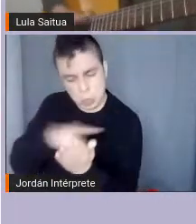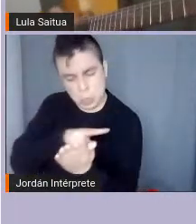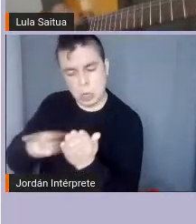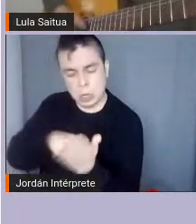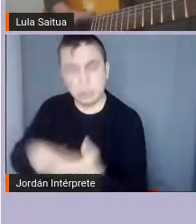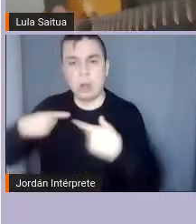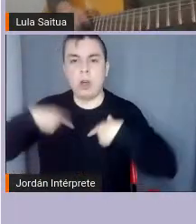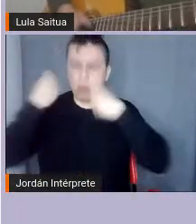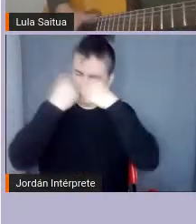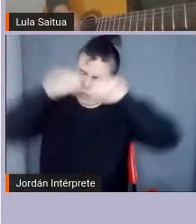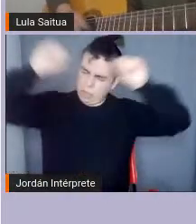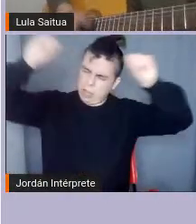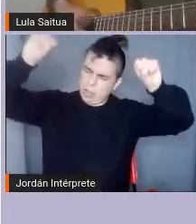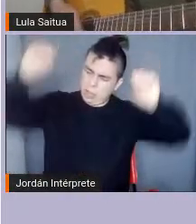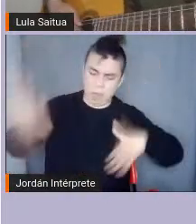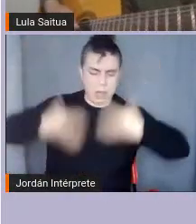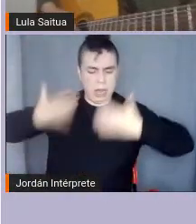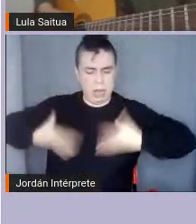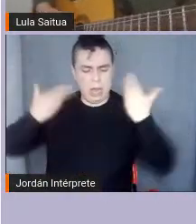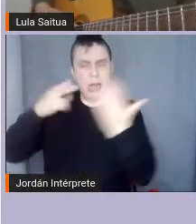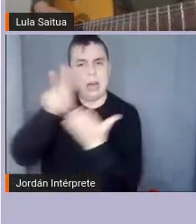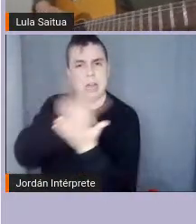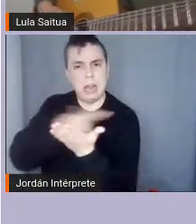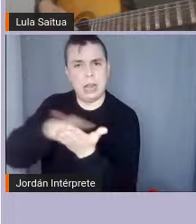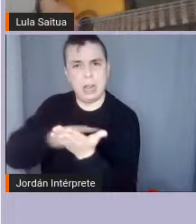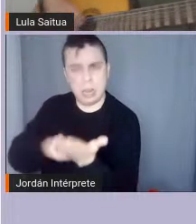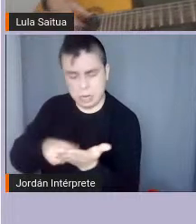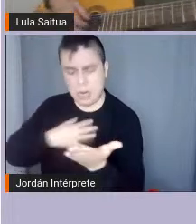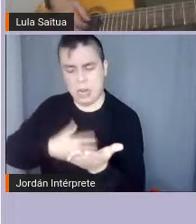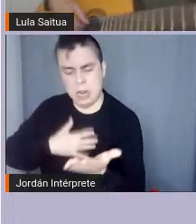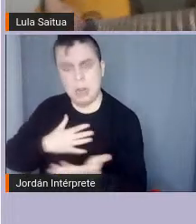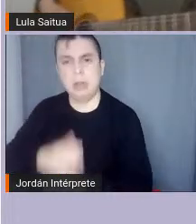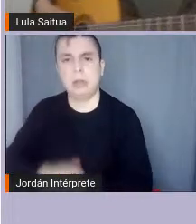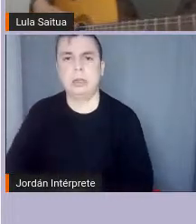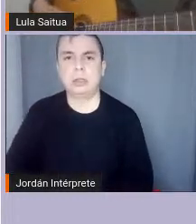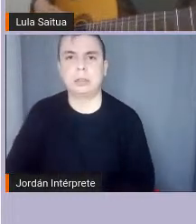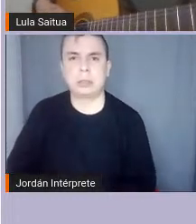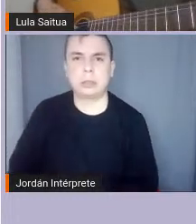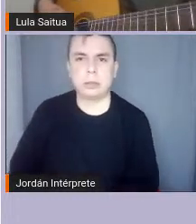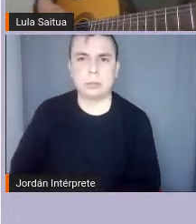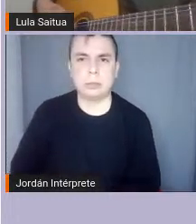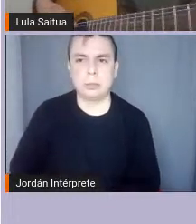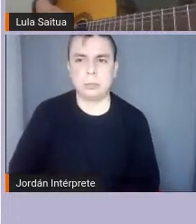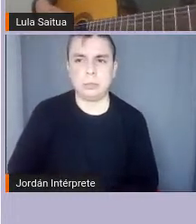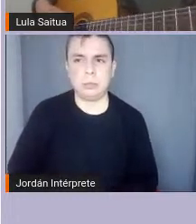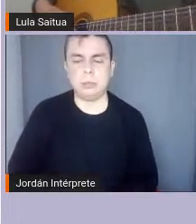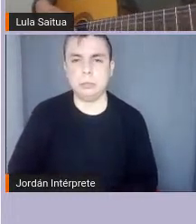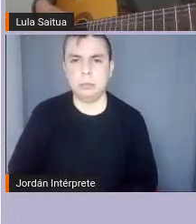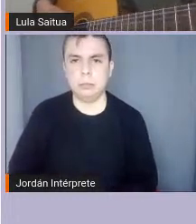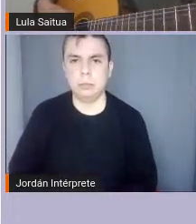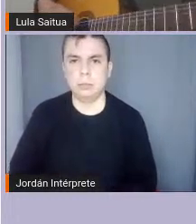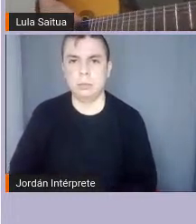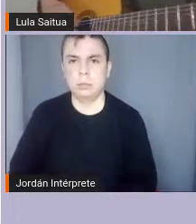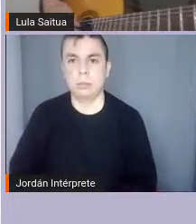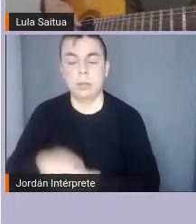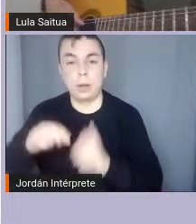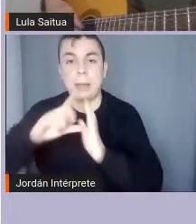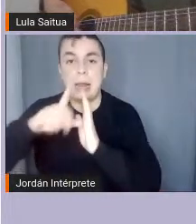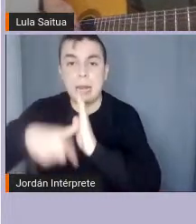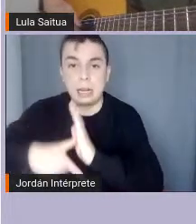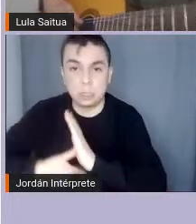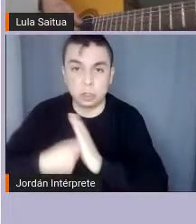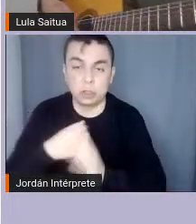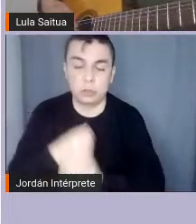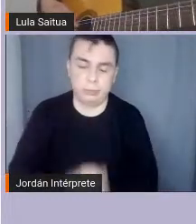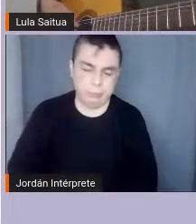desperté con ganas de leer. Vamos a la segunda parte. Voy a hacerla lentito. Nada más